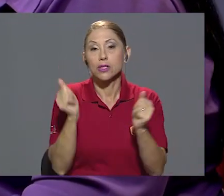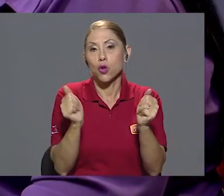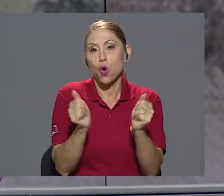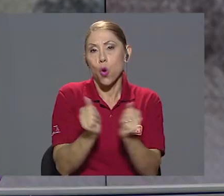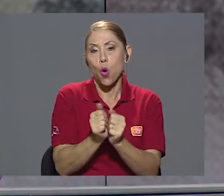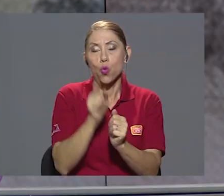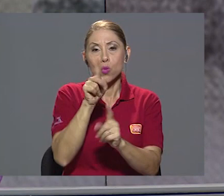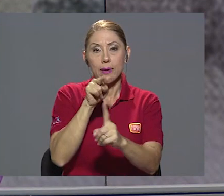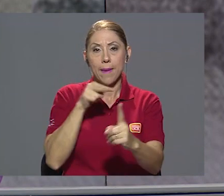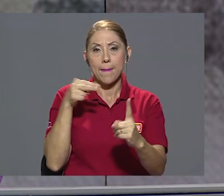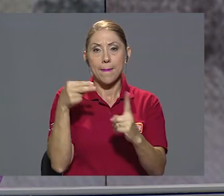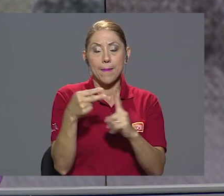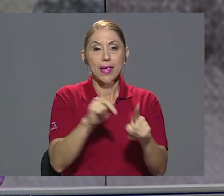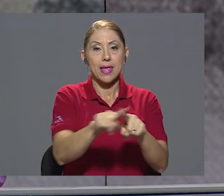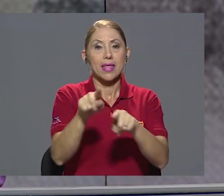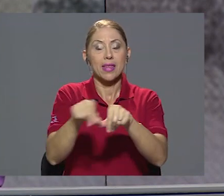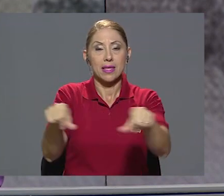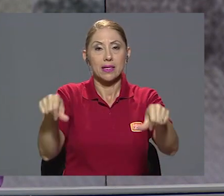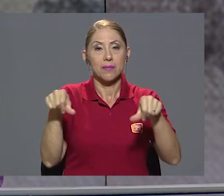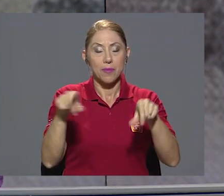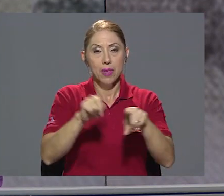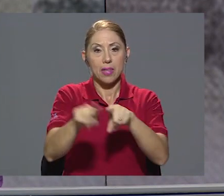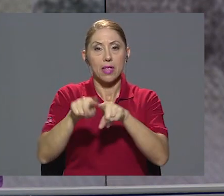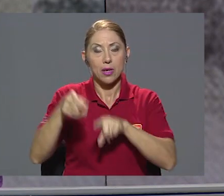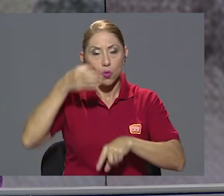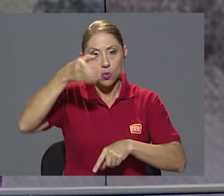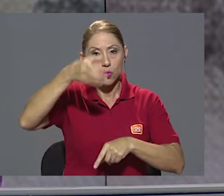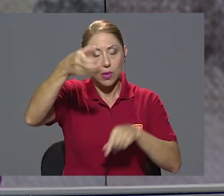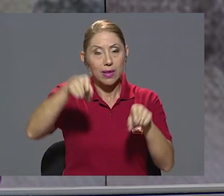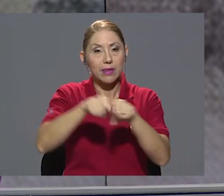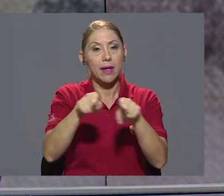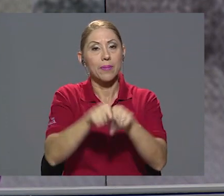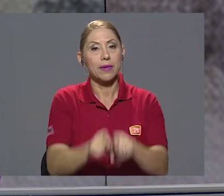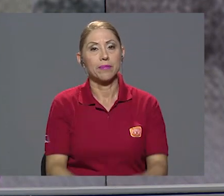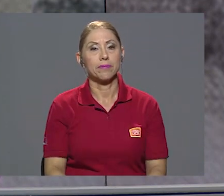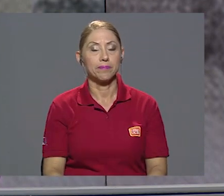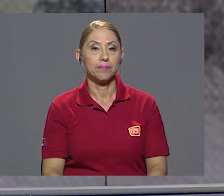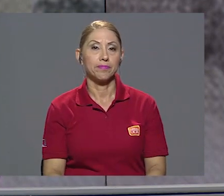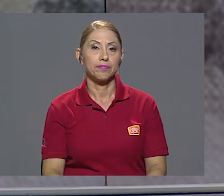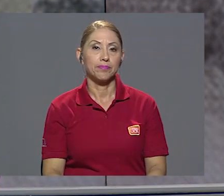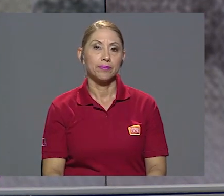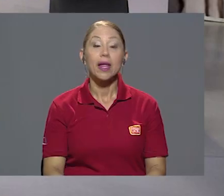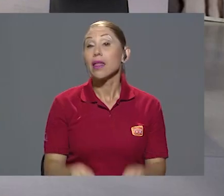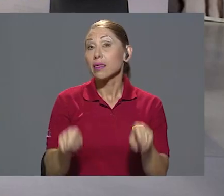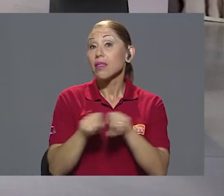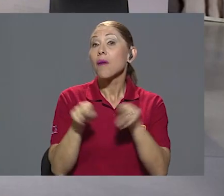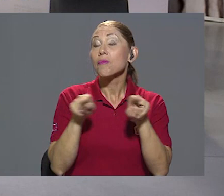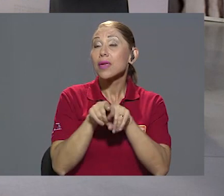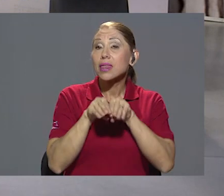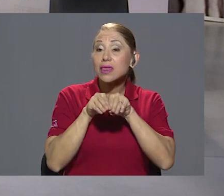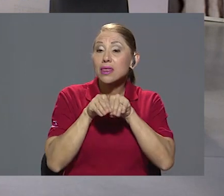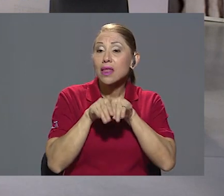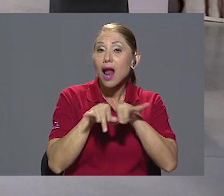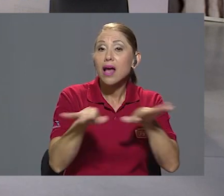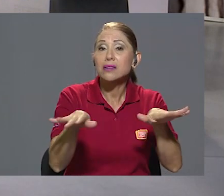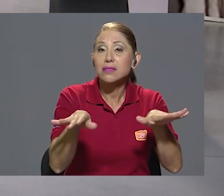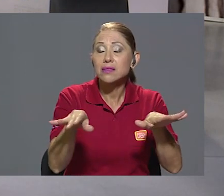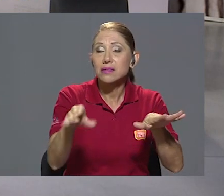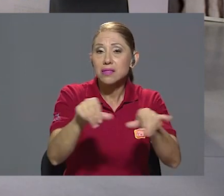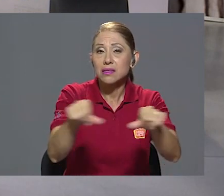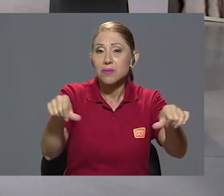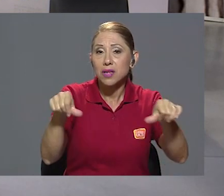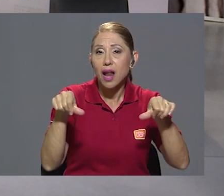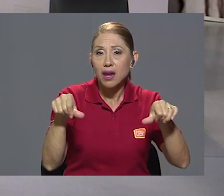mirada interdisciplinar e intercultural también. Sí. Y transdisciplinaria, ¿verdad? Porque